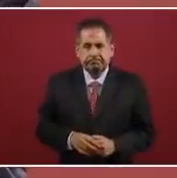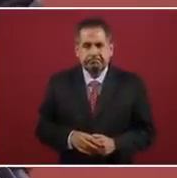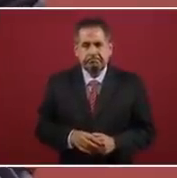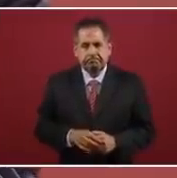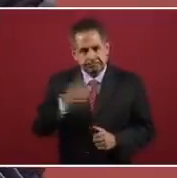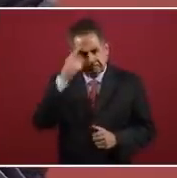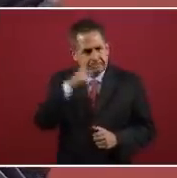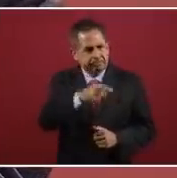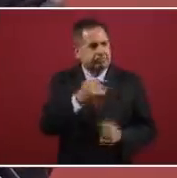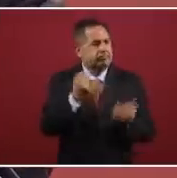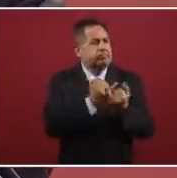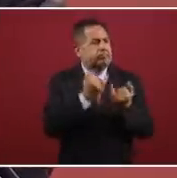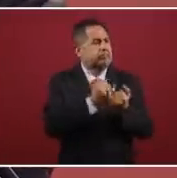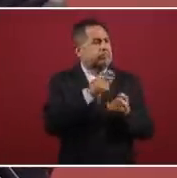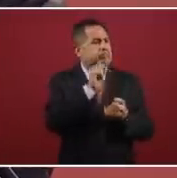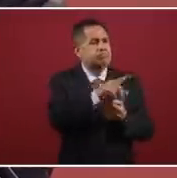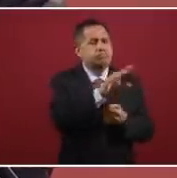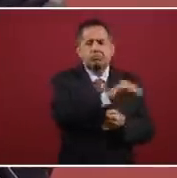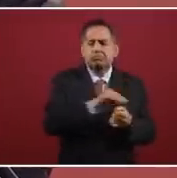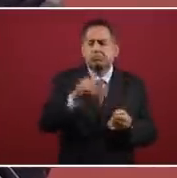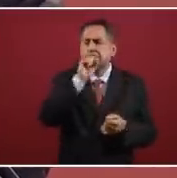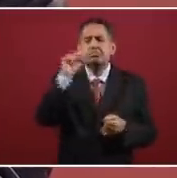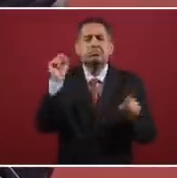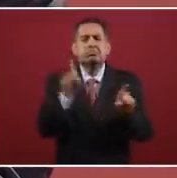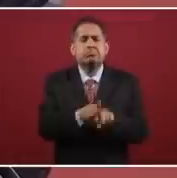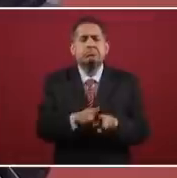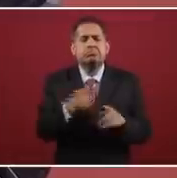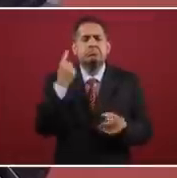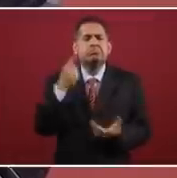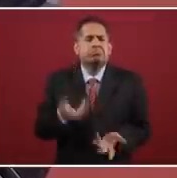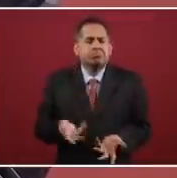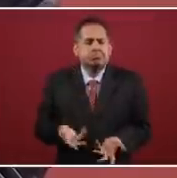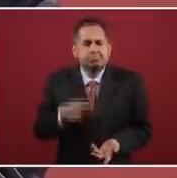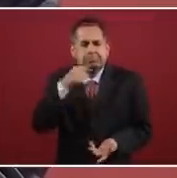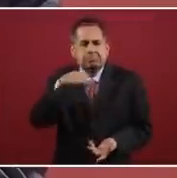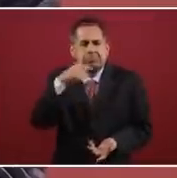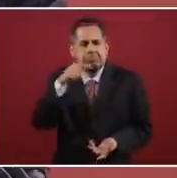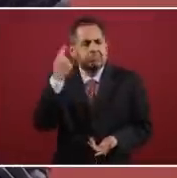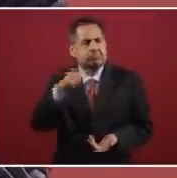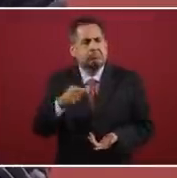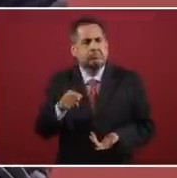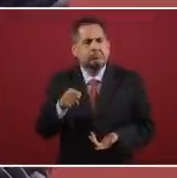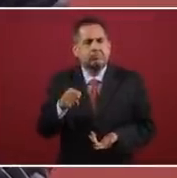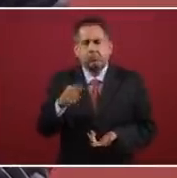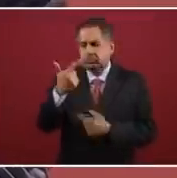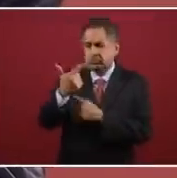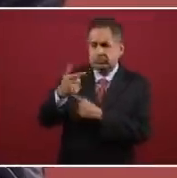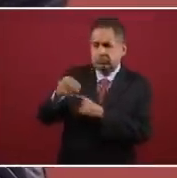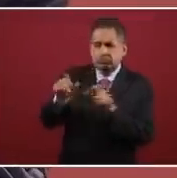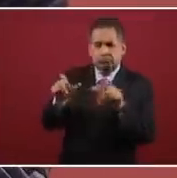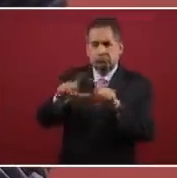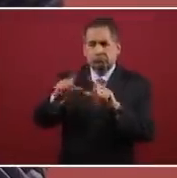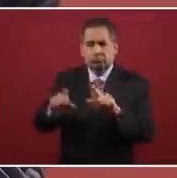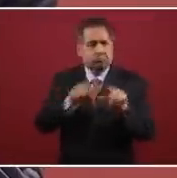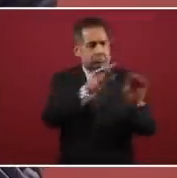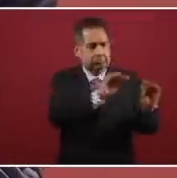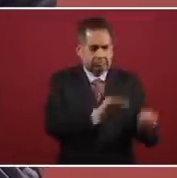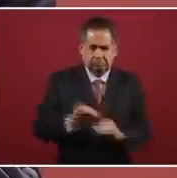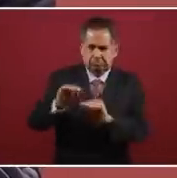porque ¿para qué vamos a crear la Guardia Nacional con los mismos